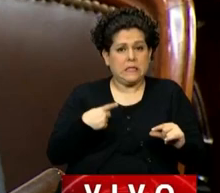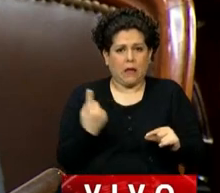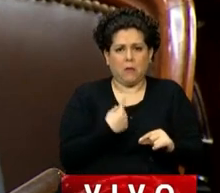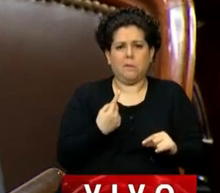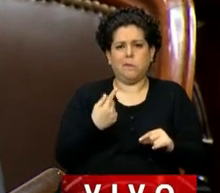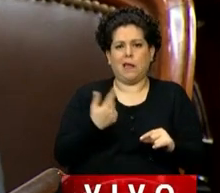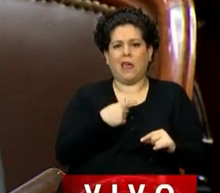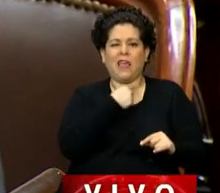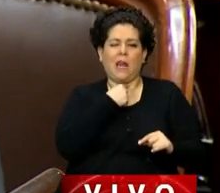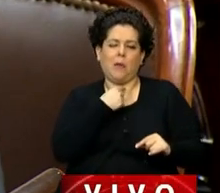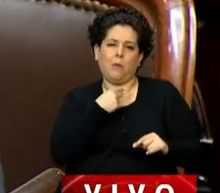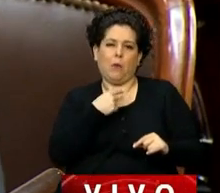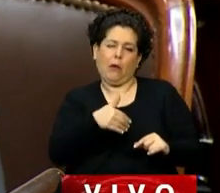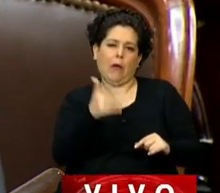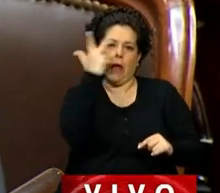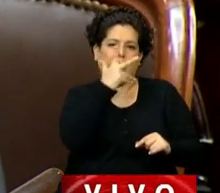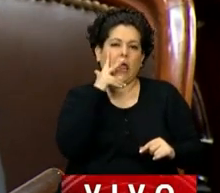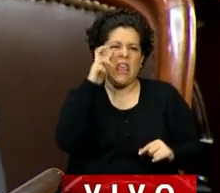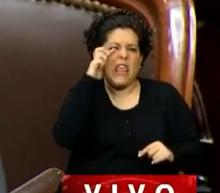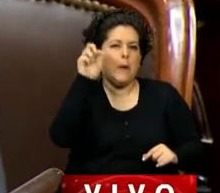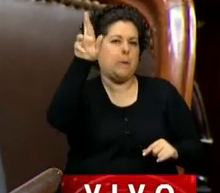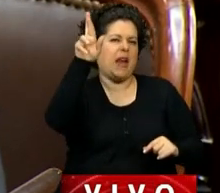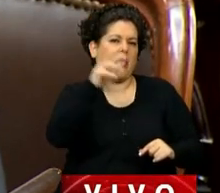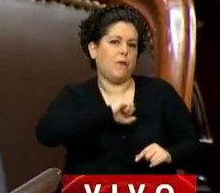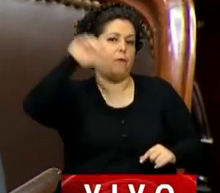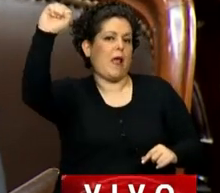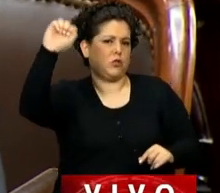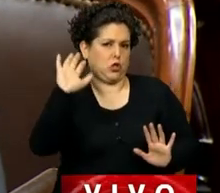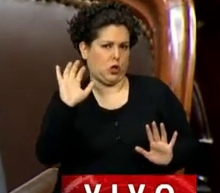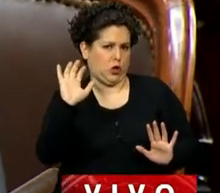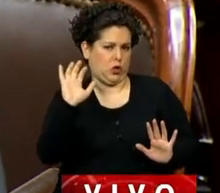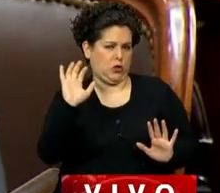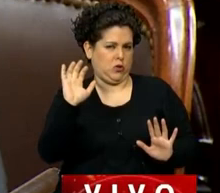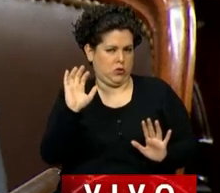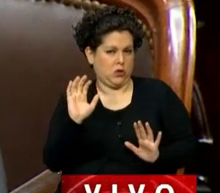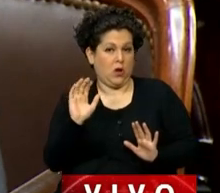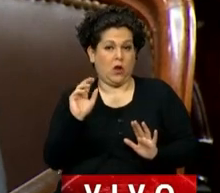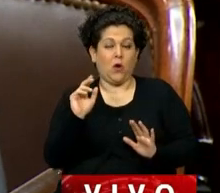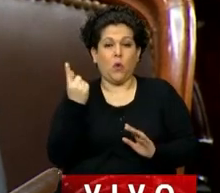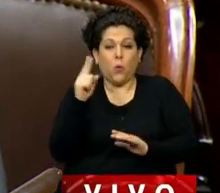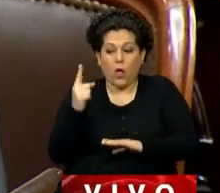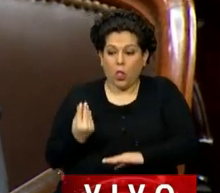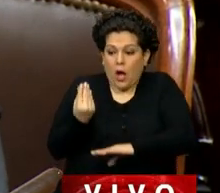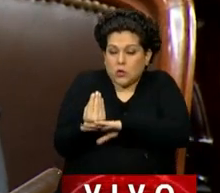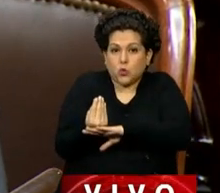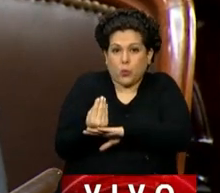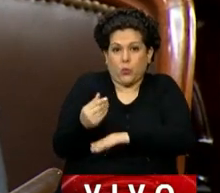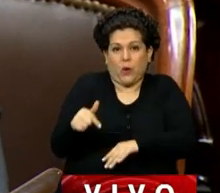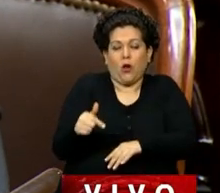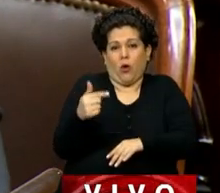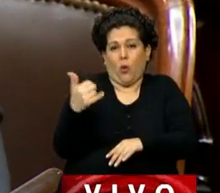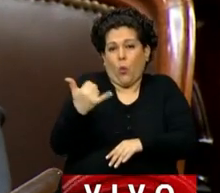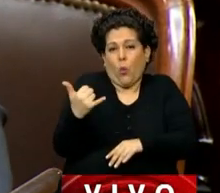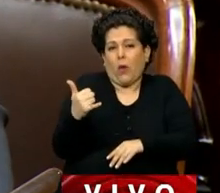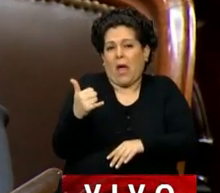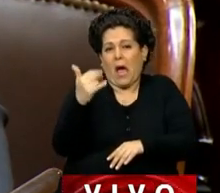con otra hiperinflación en la Argentina luego de haber asumido este gobierno con un circulante monetario